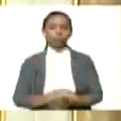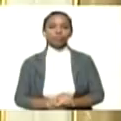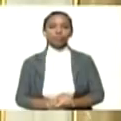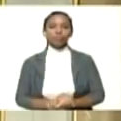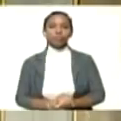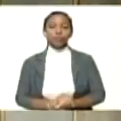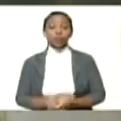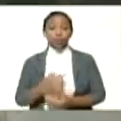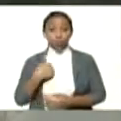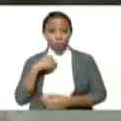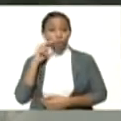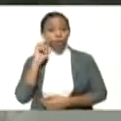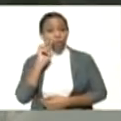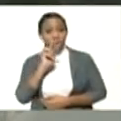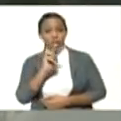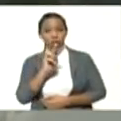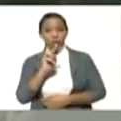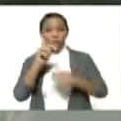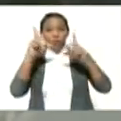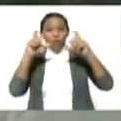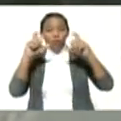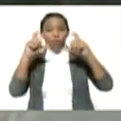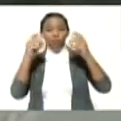He visto imágenes